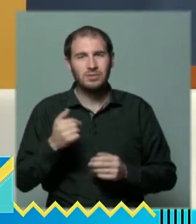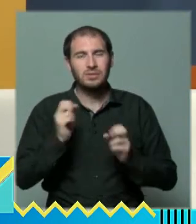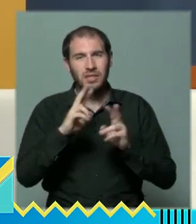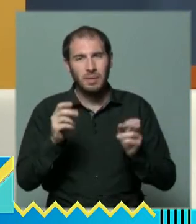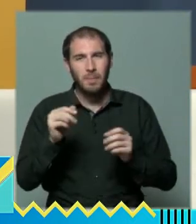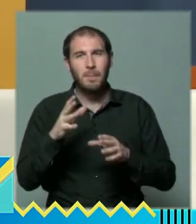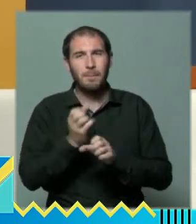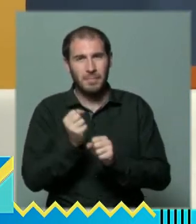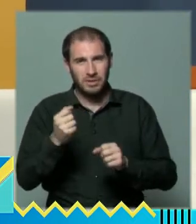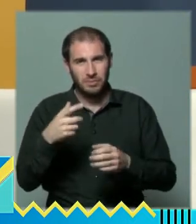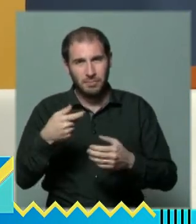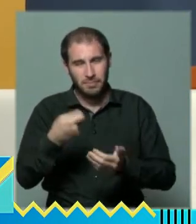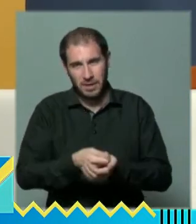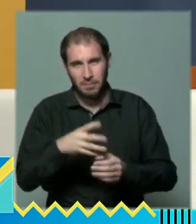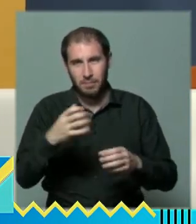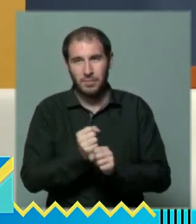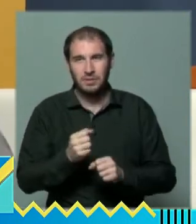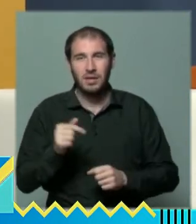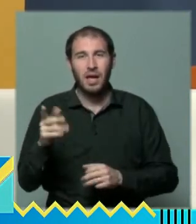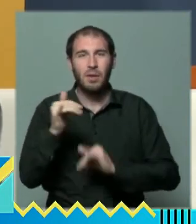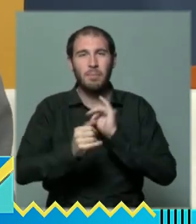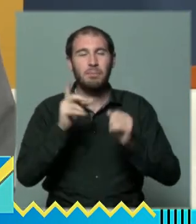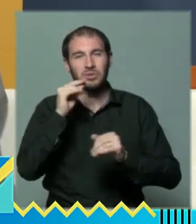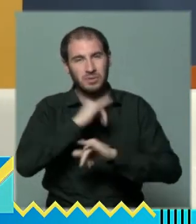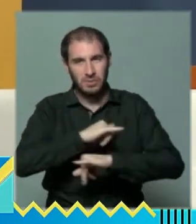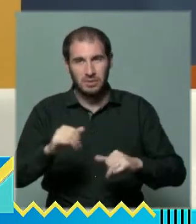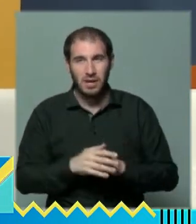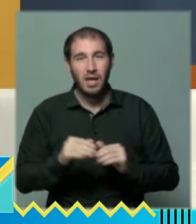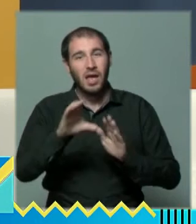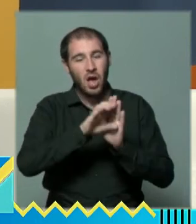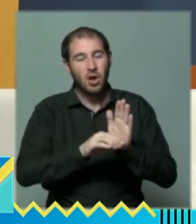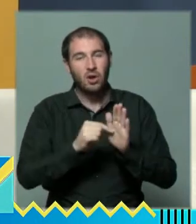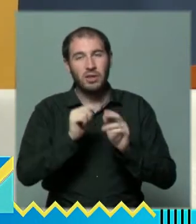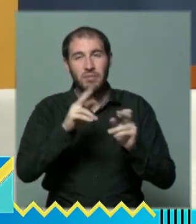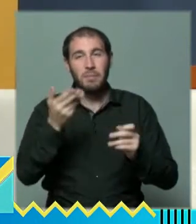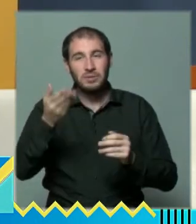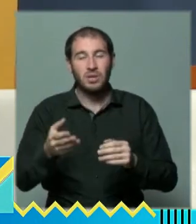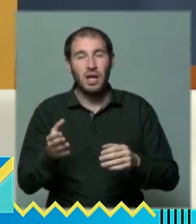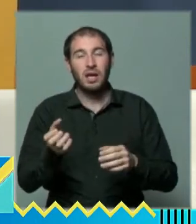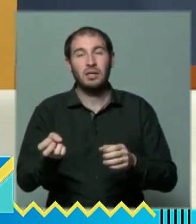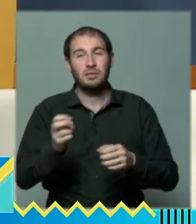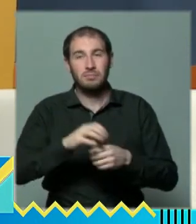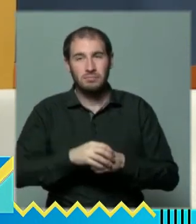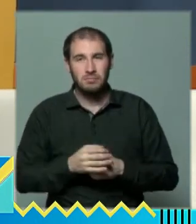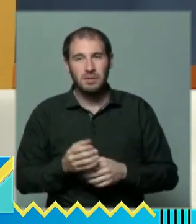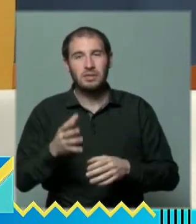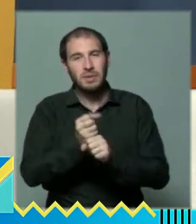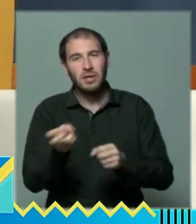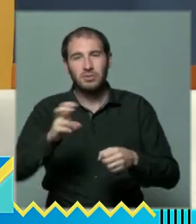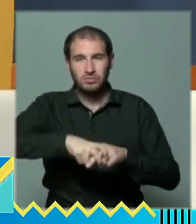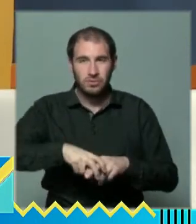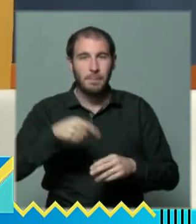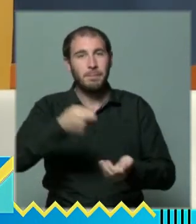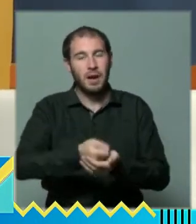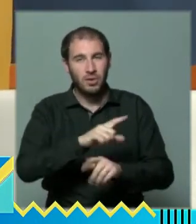boleto, puede días ser de Sí, ¿quiere? lo del boleto que dijo Dale. ahí el mensaje. Está tipificado el tema de la persona que se sube al boleto, Sube sube al al micro y